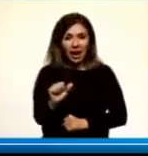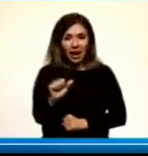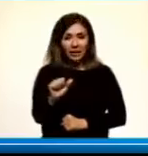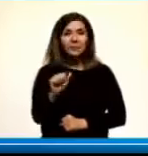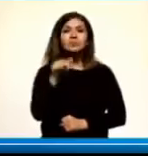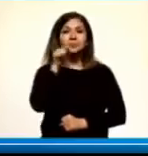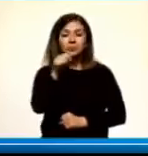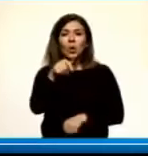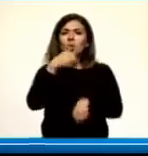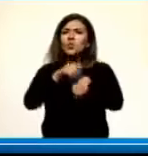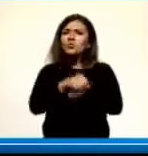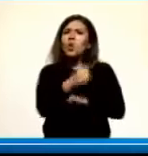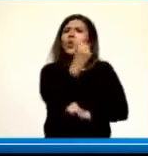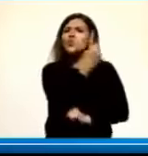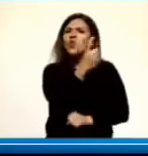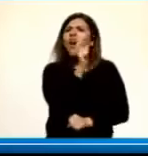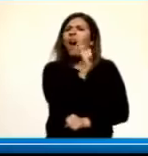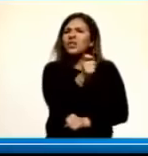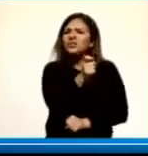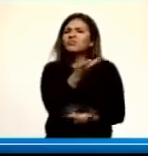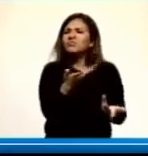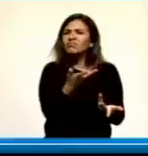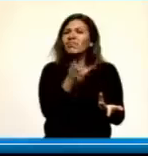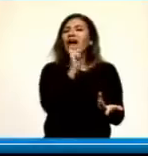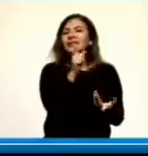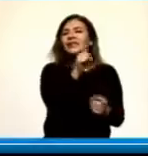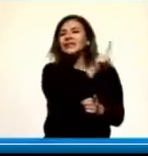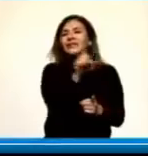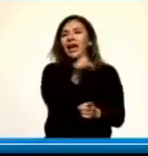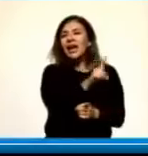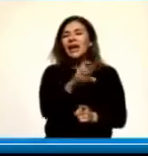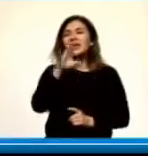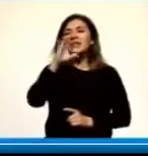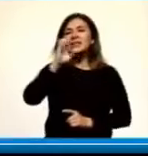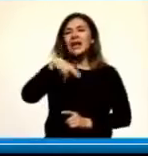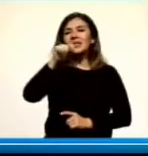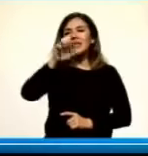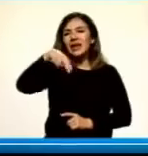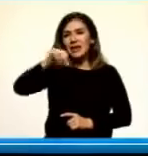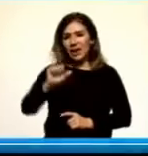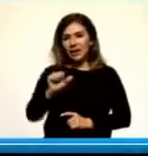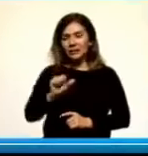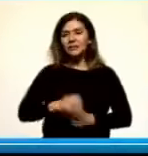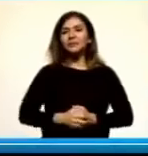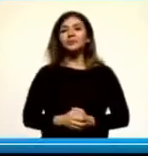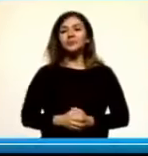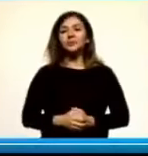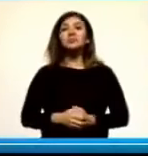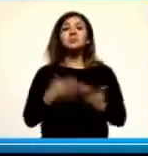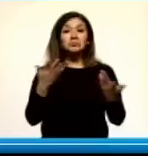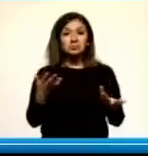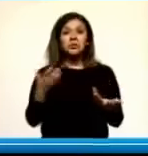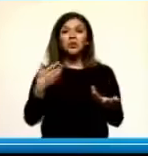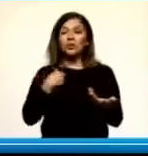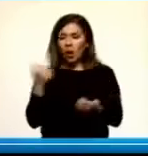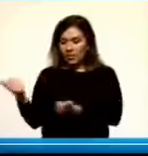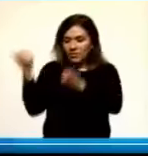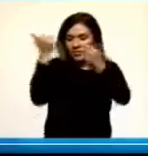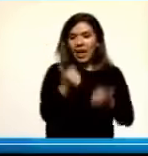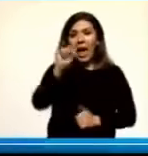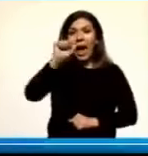¿Y el número 1 en qué posición está? Está en la posición de la centena. Si llamamos a nuestro amigo